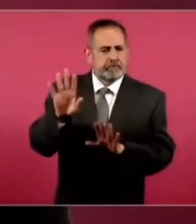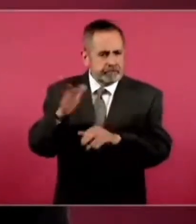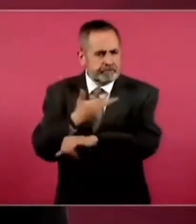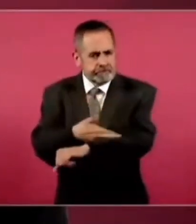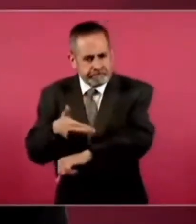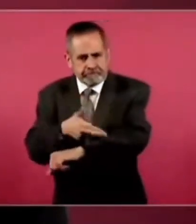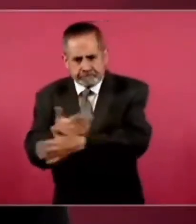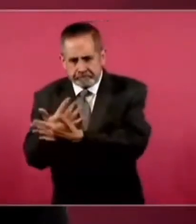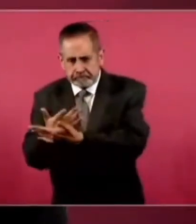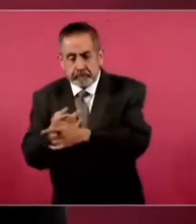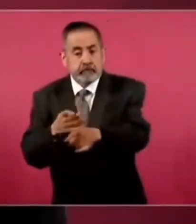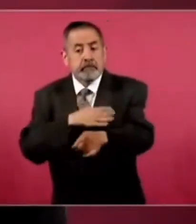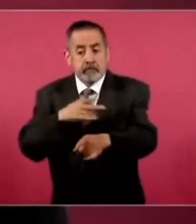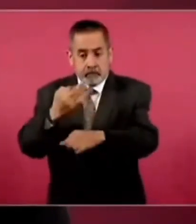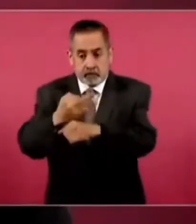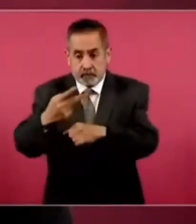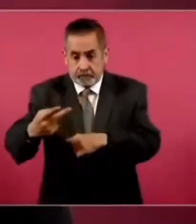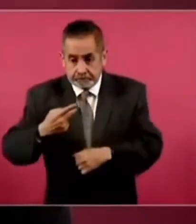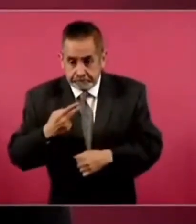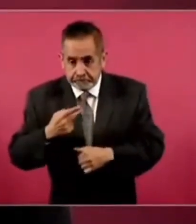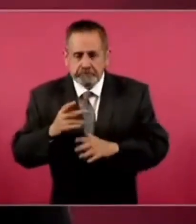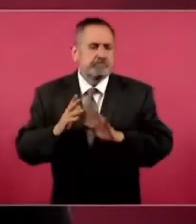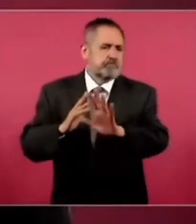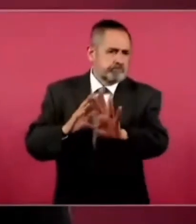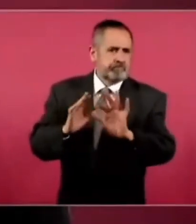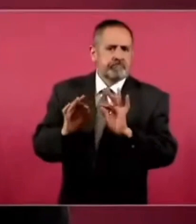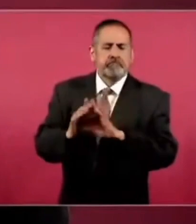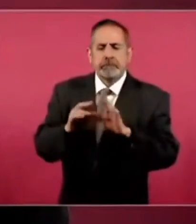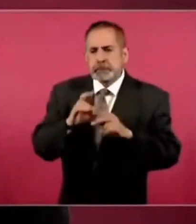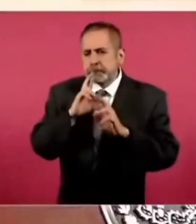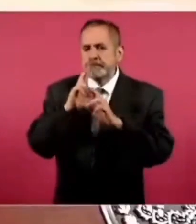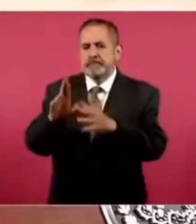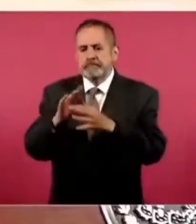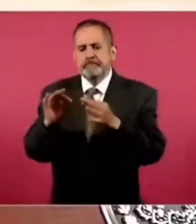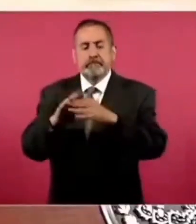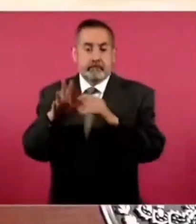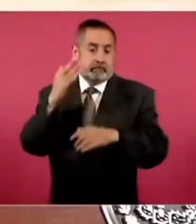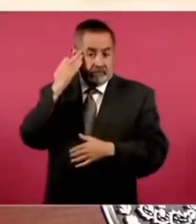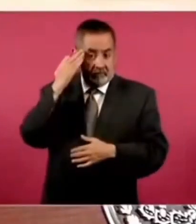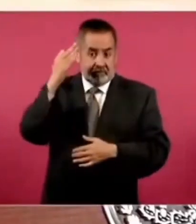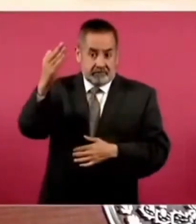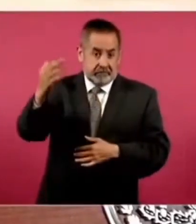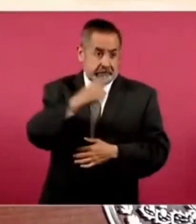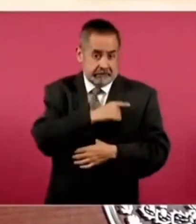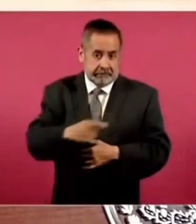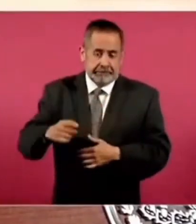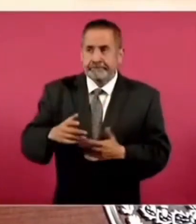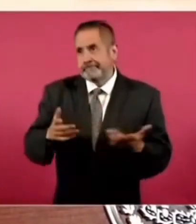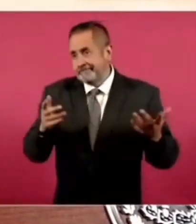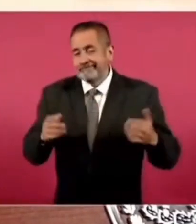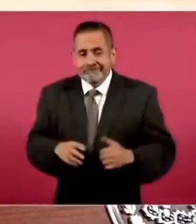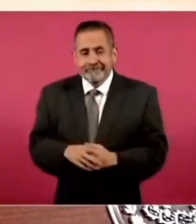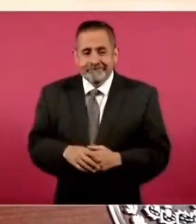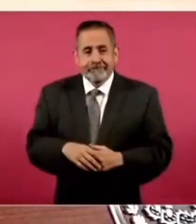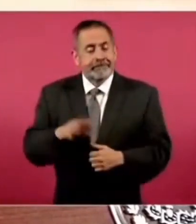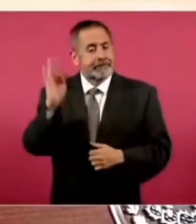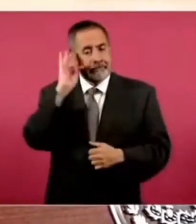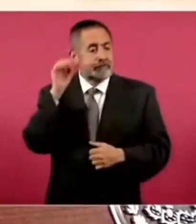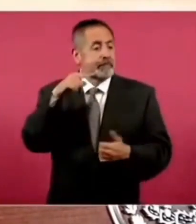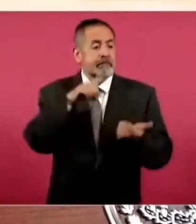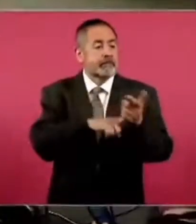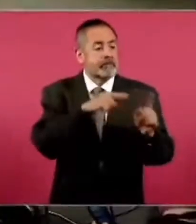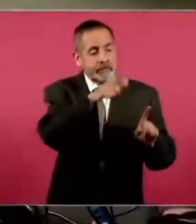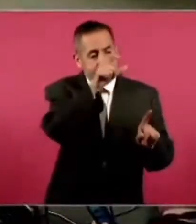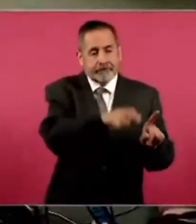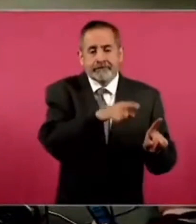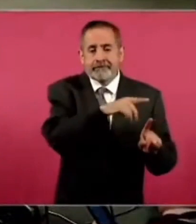Y qué bien que lo preguntas, porque ya ha pasado tiempo. A lo mejor también el señor Ancira